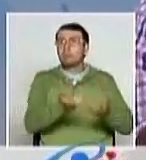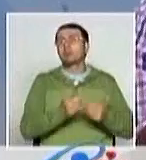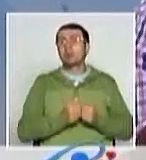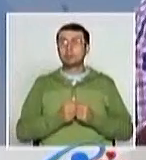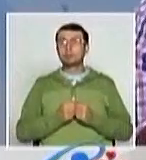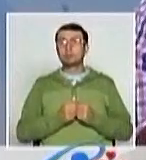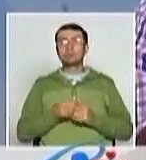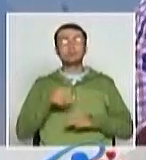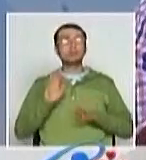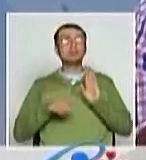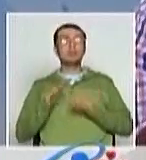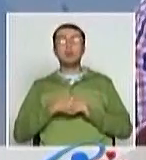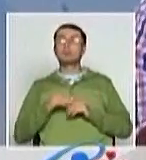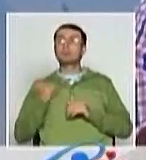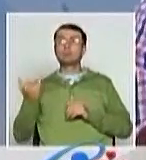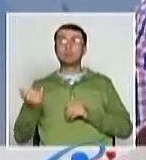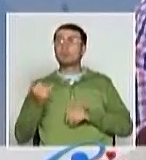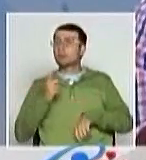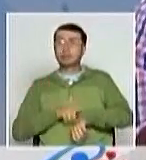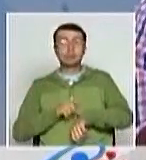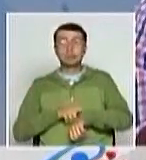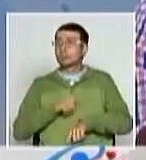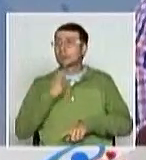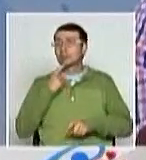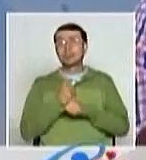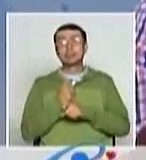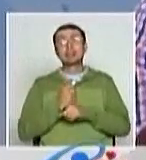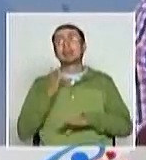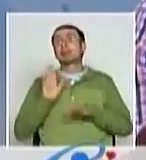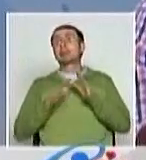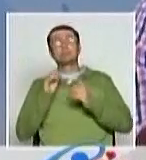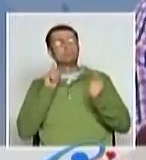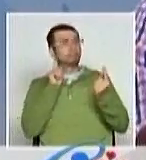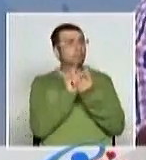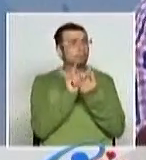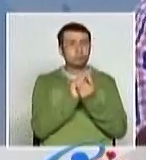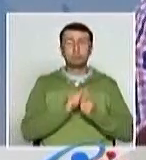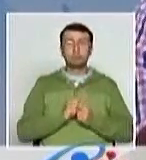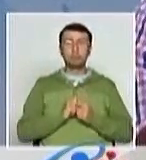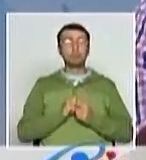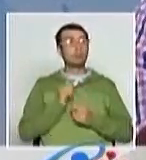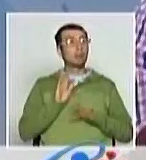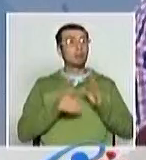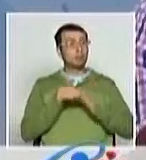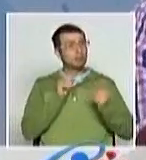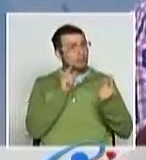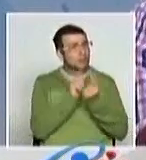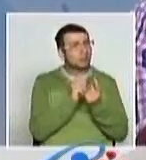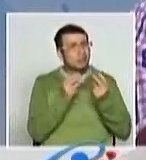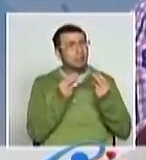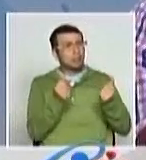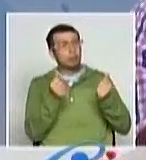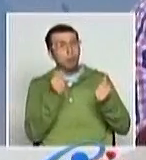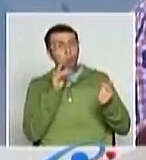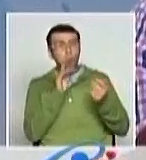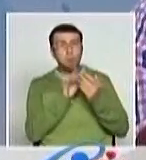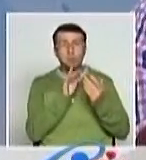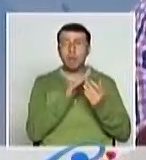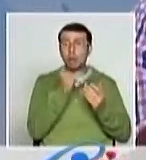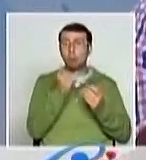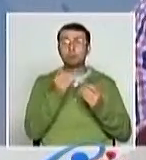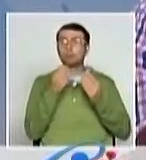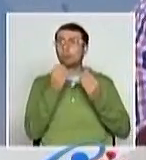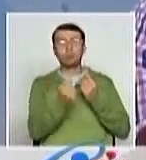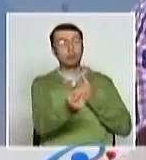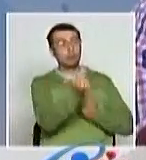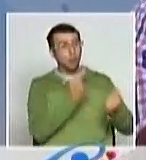veces en la consulta no tenemos tiempo yo me acuso de muchas veces tener que atender consultas muy rápidas Pues por por tanto flujo de